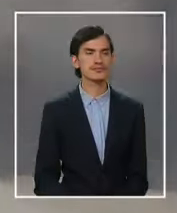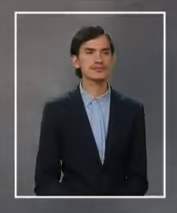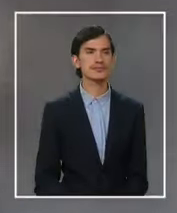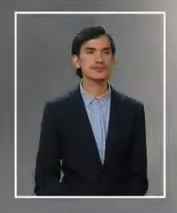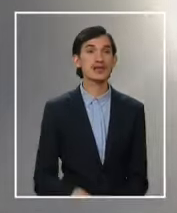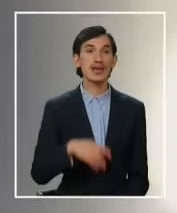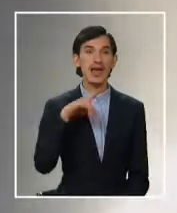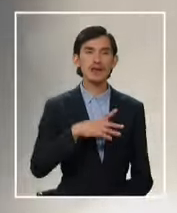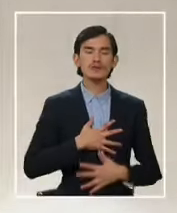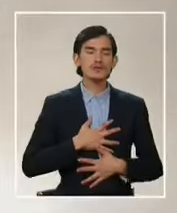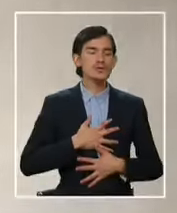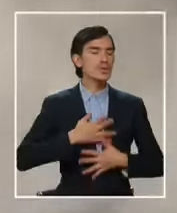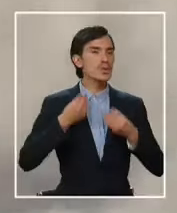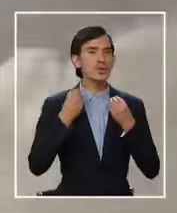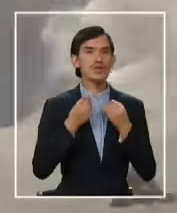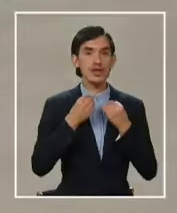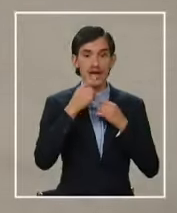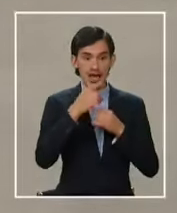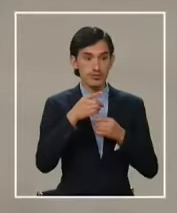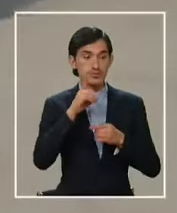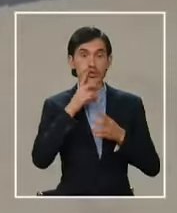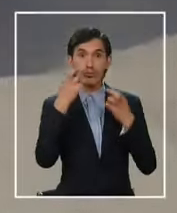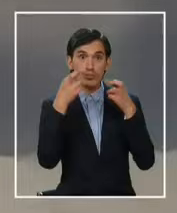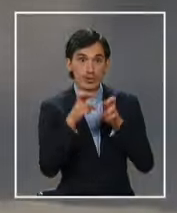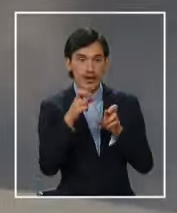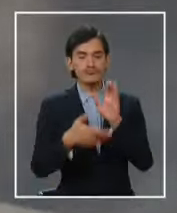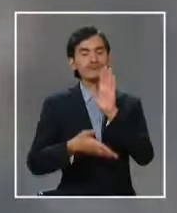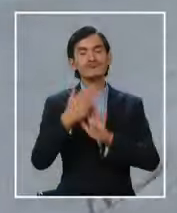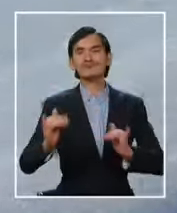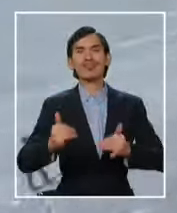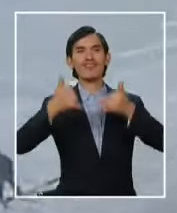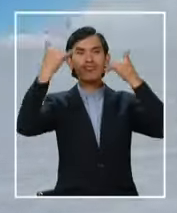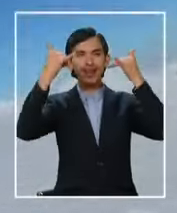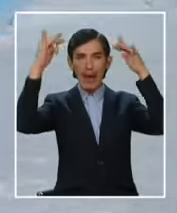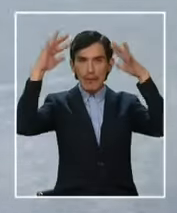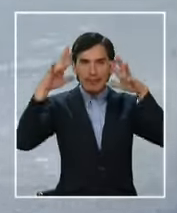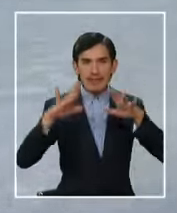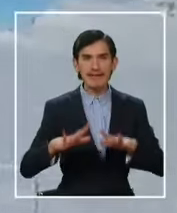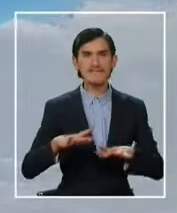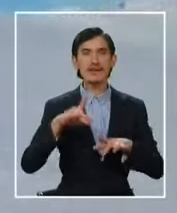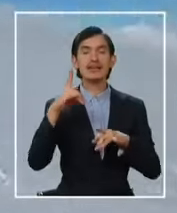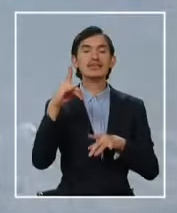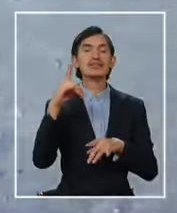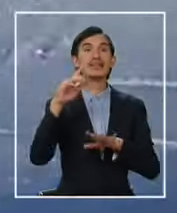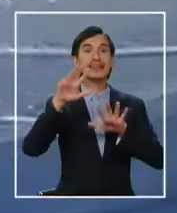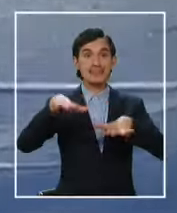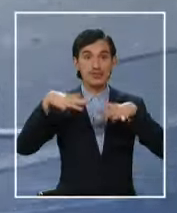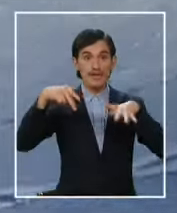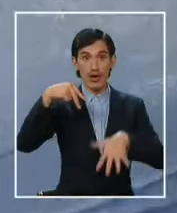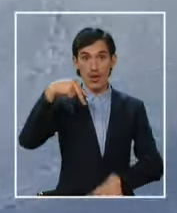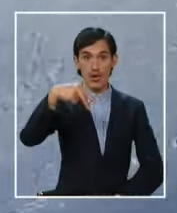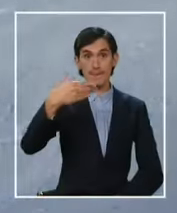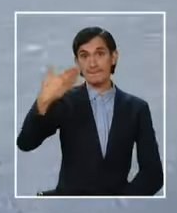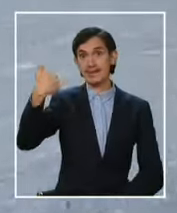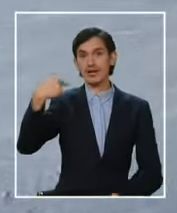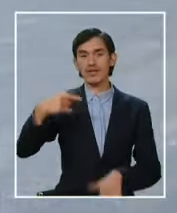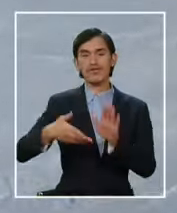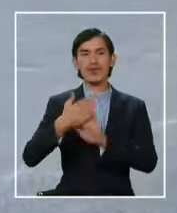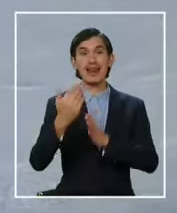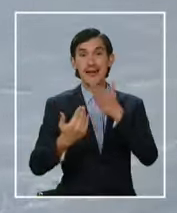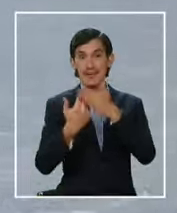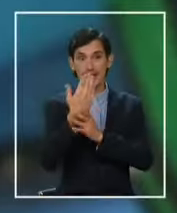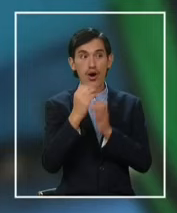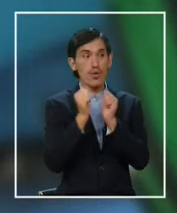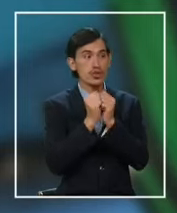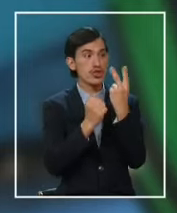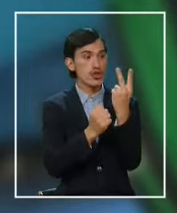Es su gran pasión. Cada vez que puede, Claudio viaja a disfrutar de la nieve y así lo hizo el pasado 19 de junio. De madrugada, junto